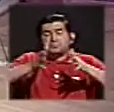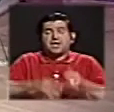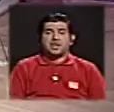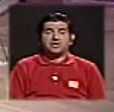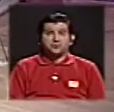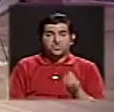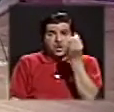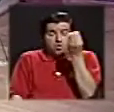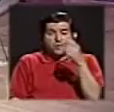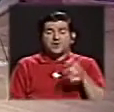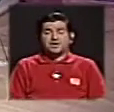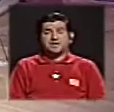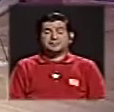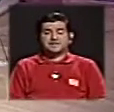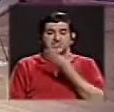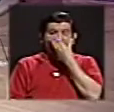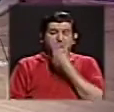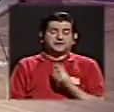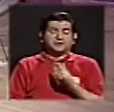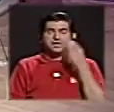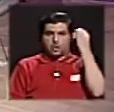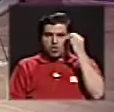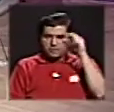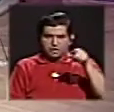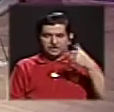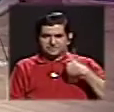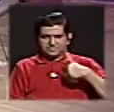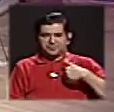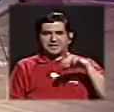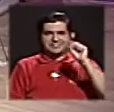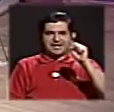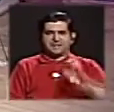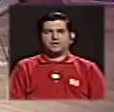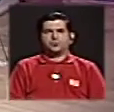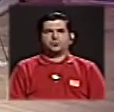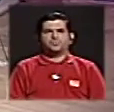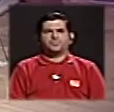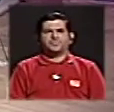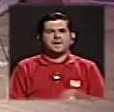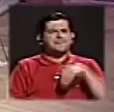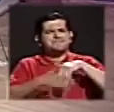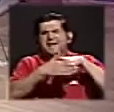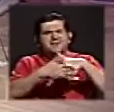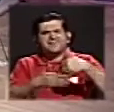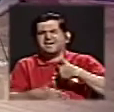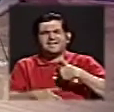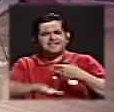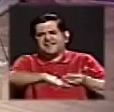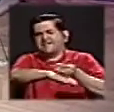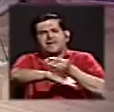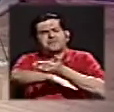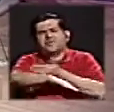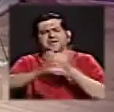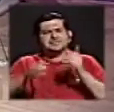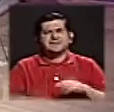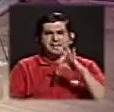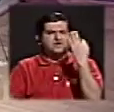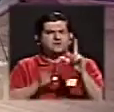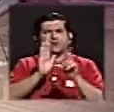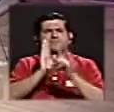pobres mujeres son las que sufren. Esta es la opinión de Sergio. ¿Qué es lo que nos está impidiendo este avance